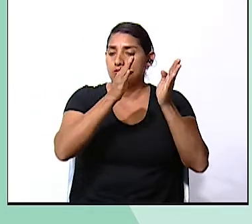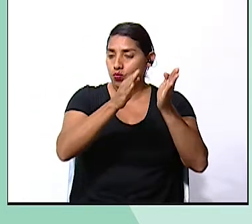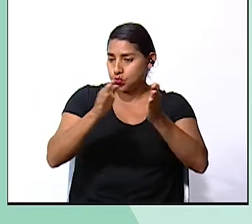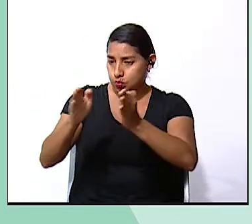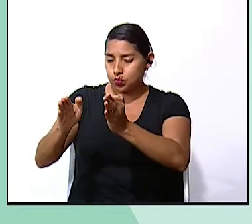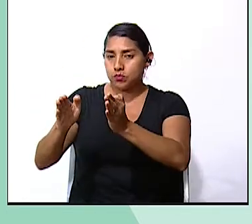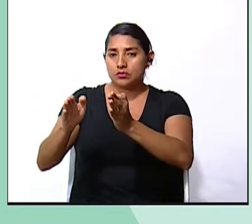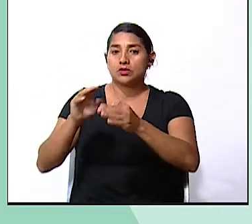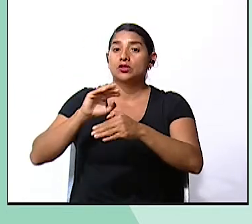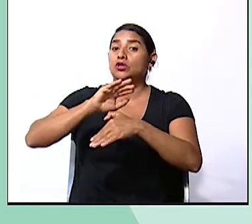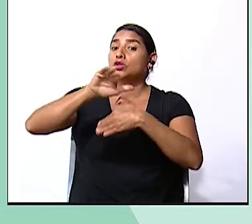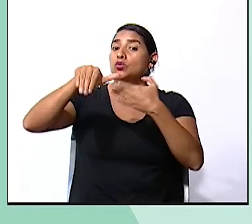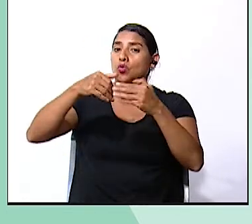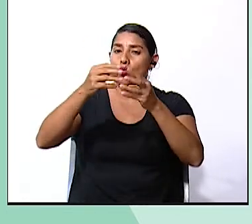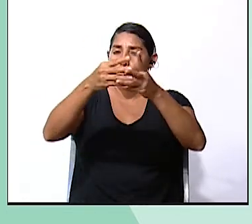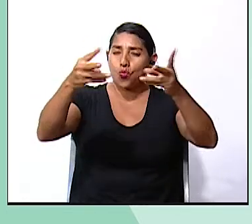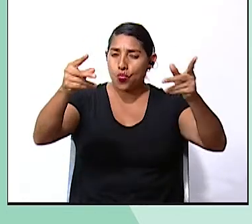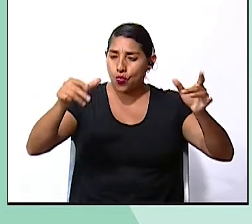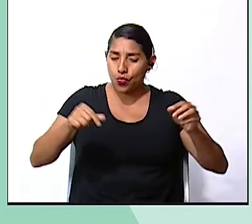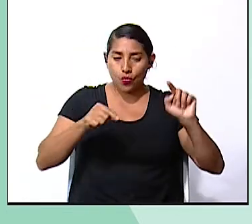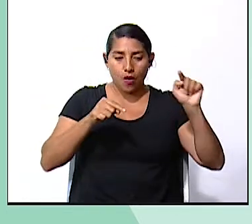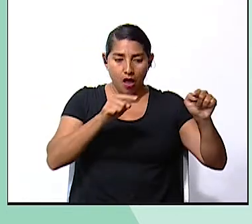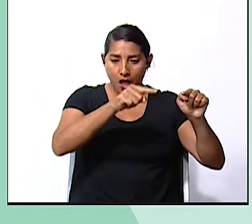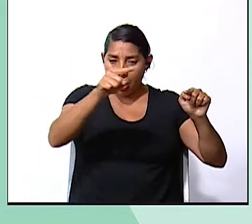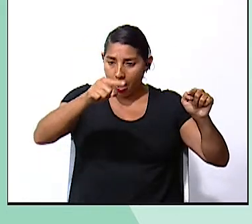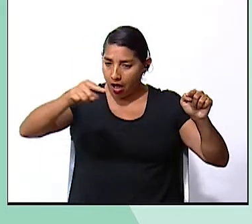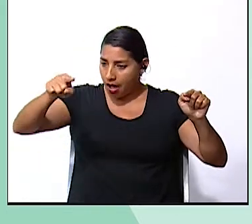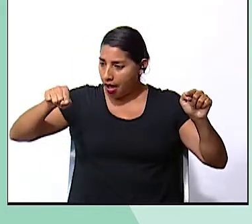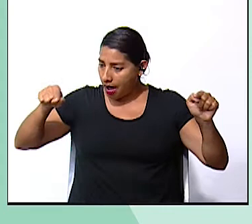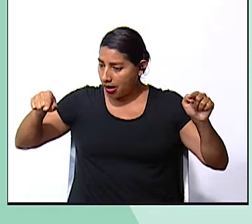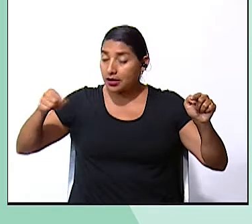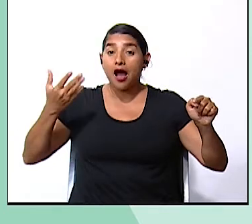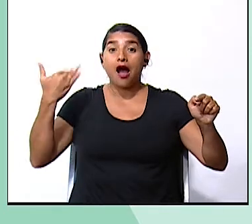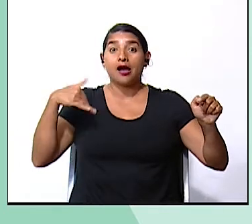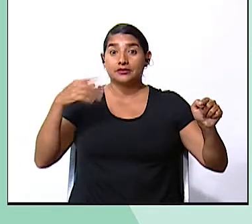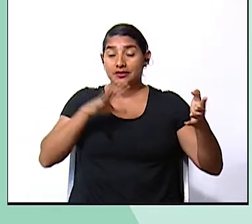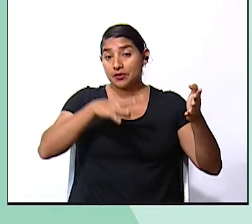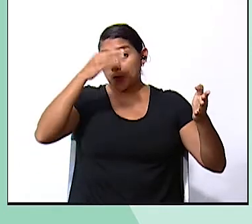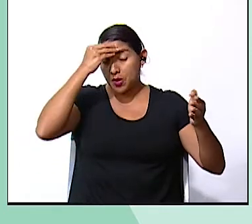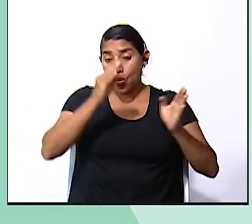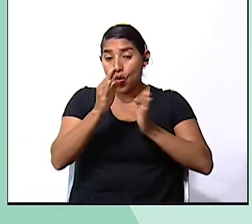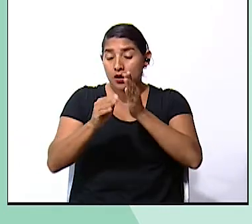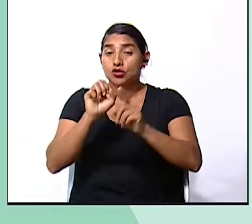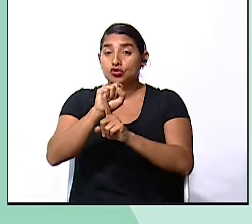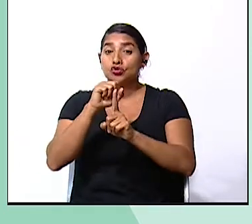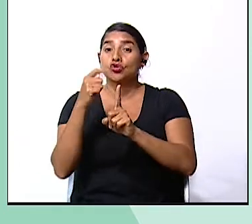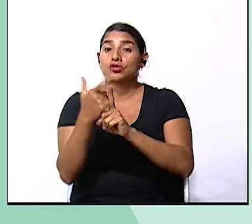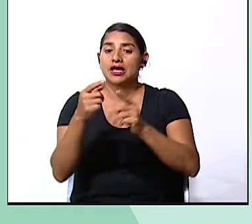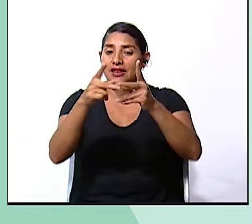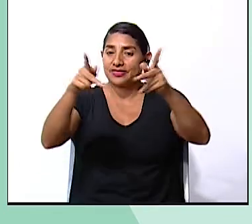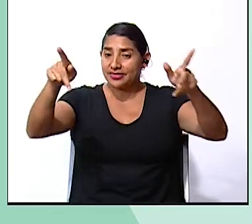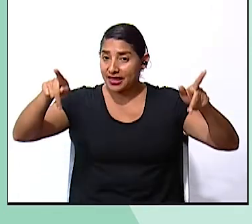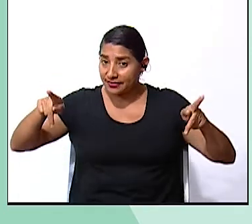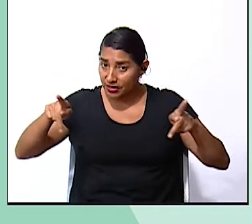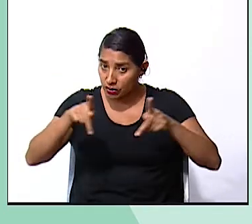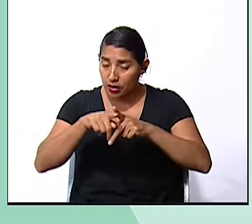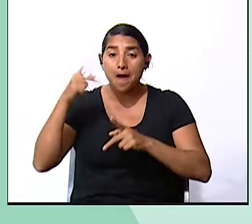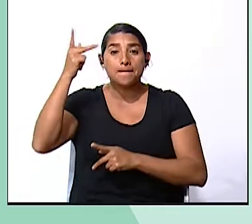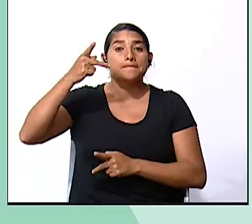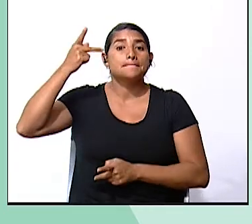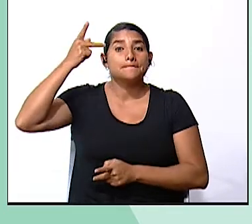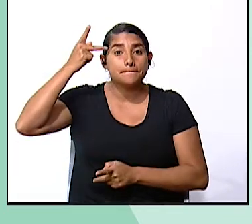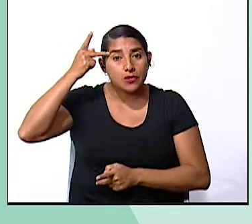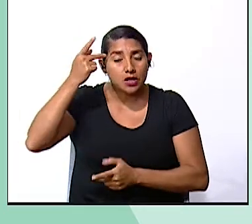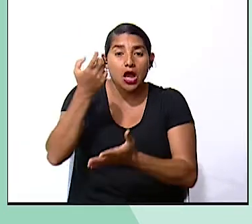organización de nuestro territorio. Ya habíamos visto que una organización social, territorial,